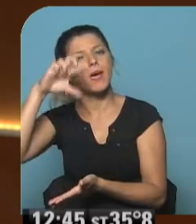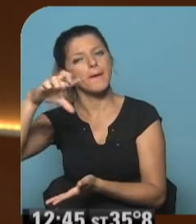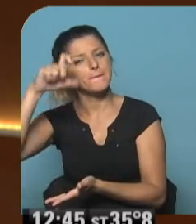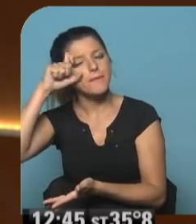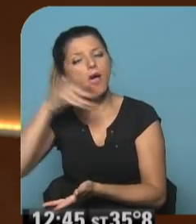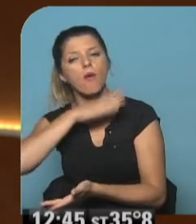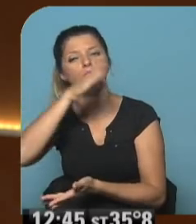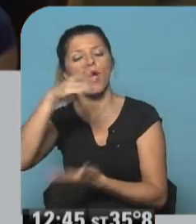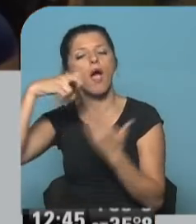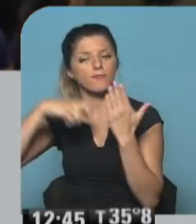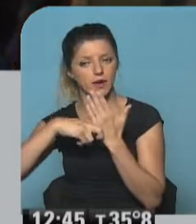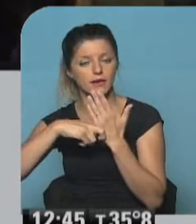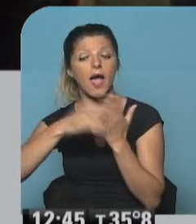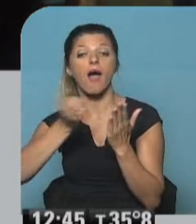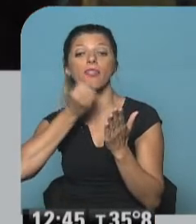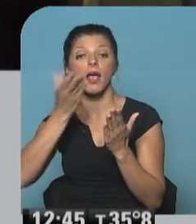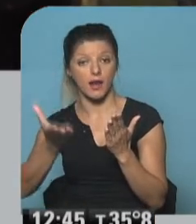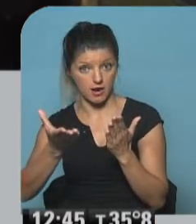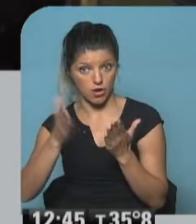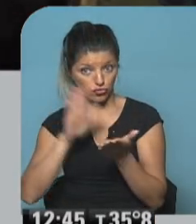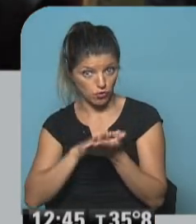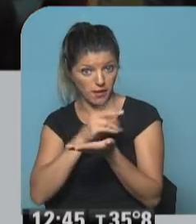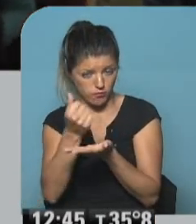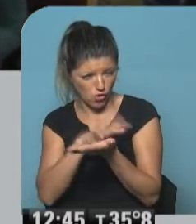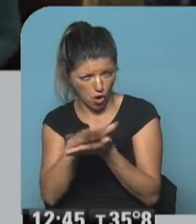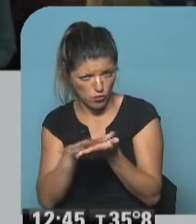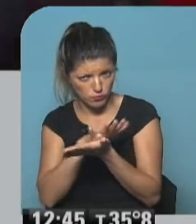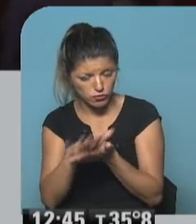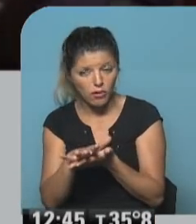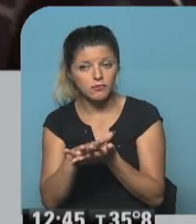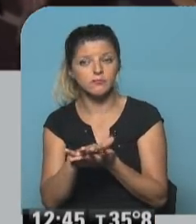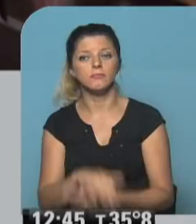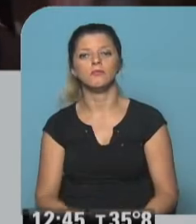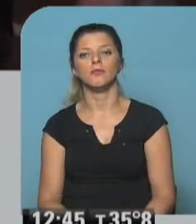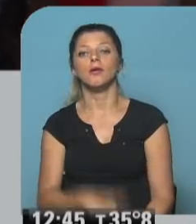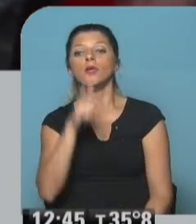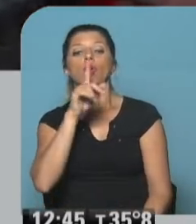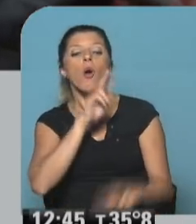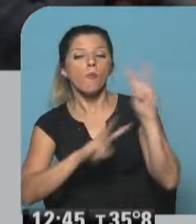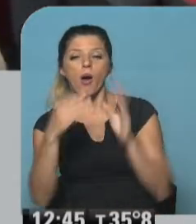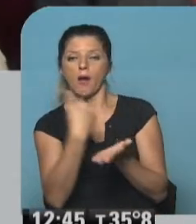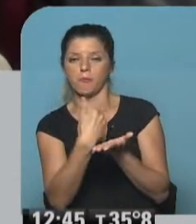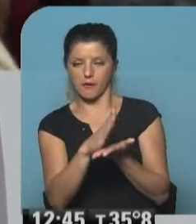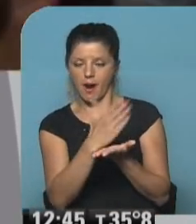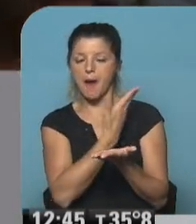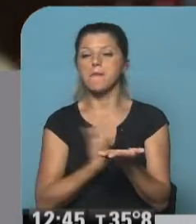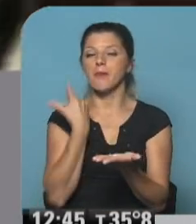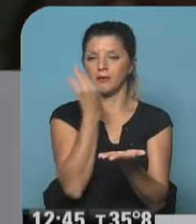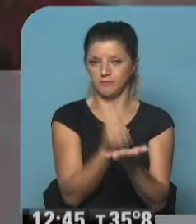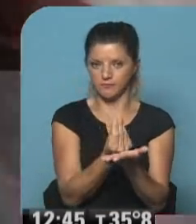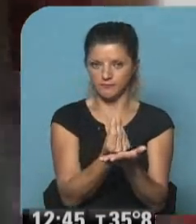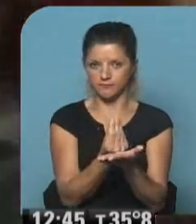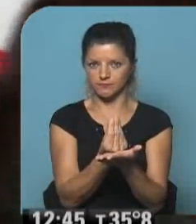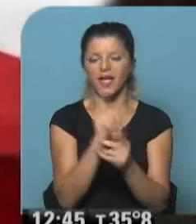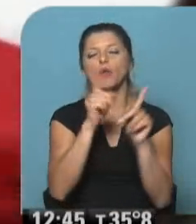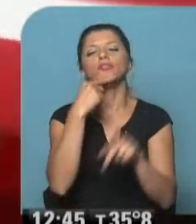por los cargos de corrupción por los cuales se convocó o se llamó a la posible destitución, la vacancia, como se llamó en Perú. Y